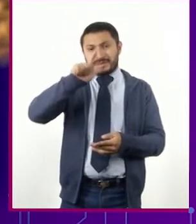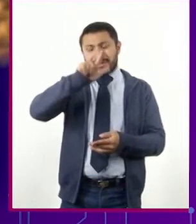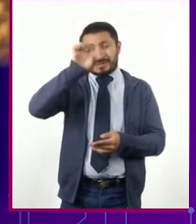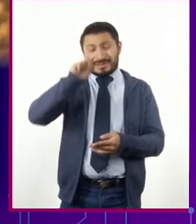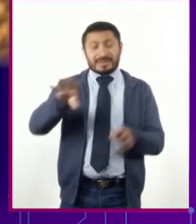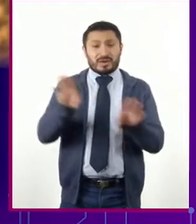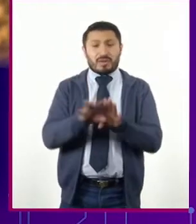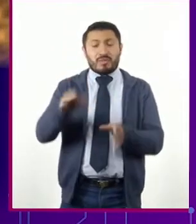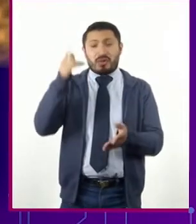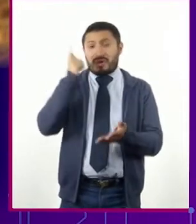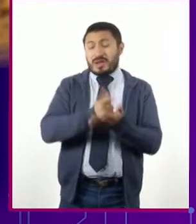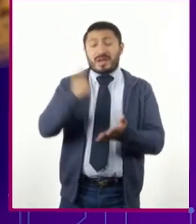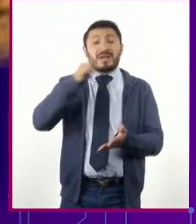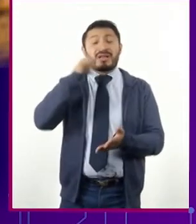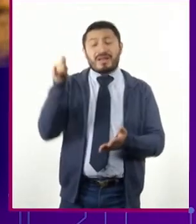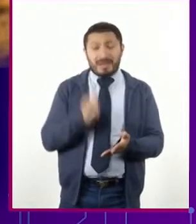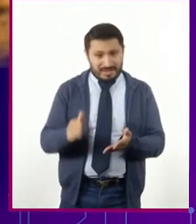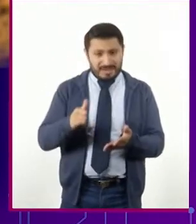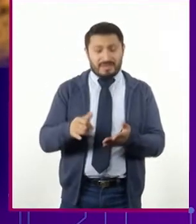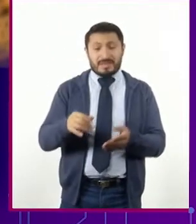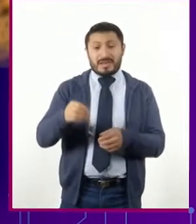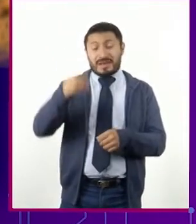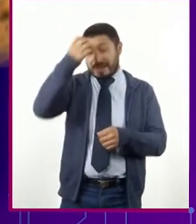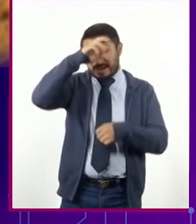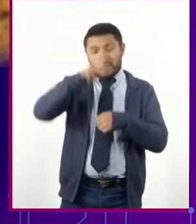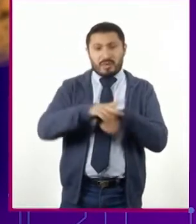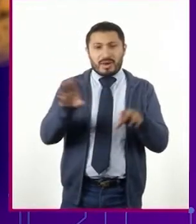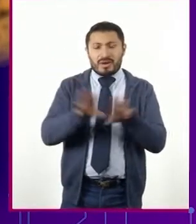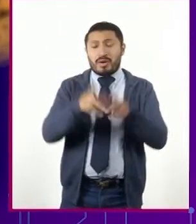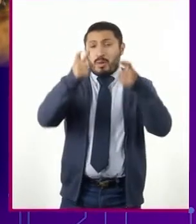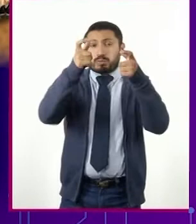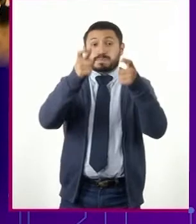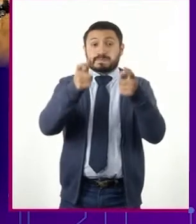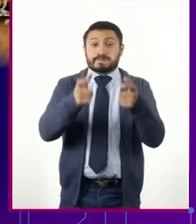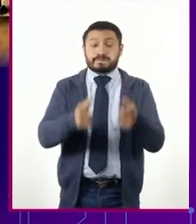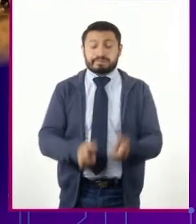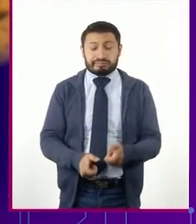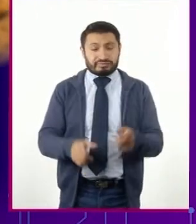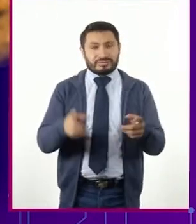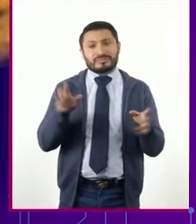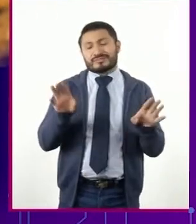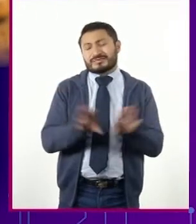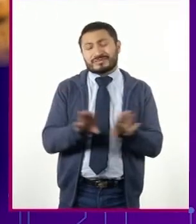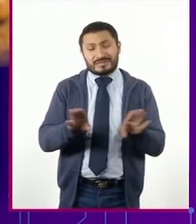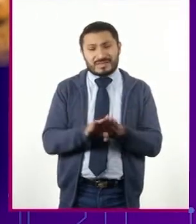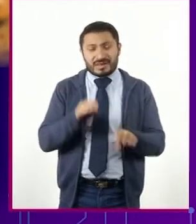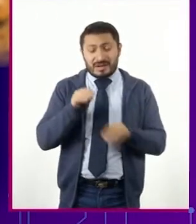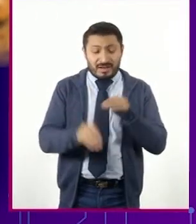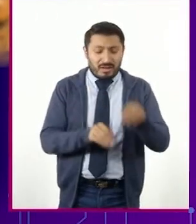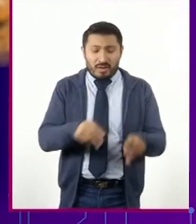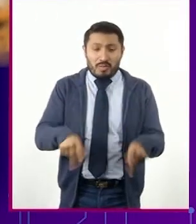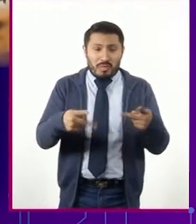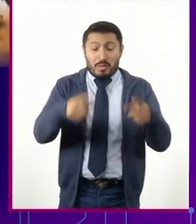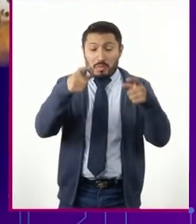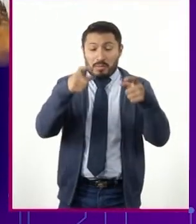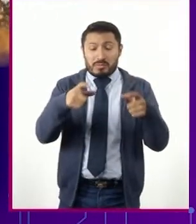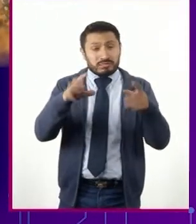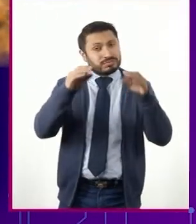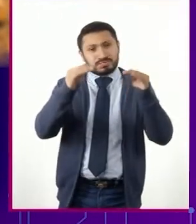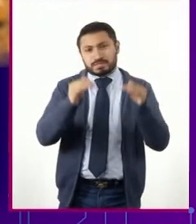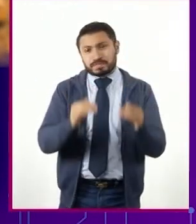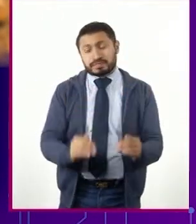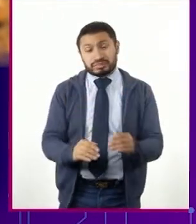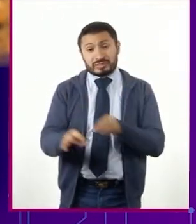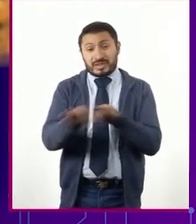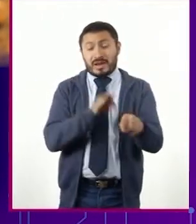para Alemania. Europa sufrió una gran depresión económica, se redujo la producción y el comercio, y aumentó el